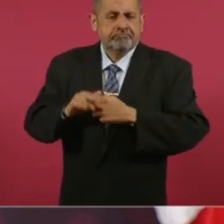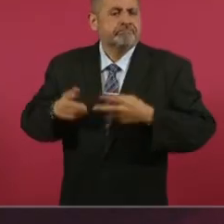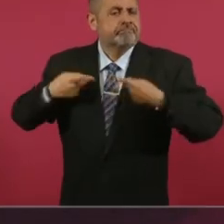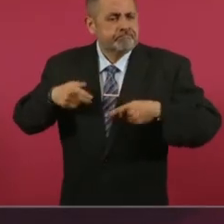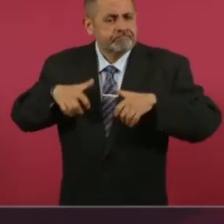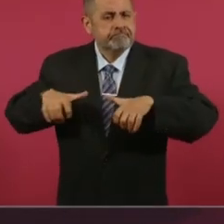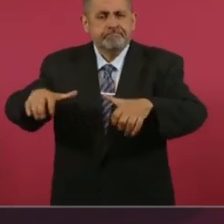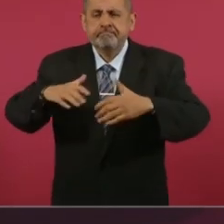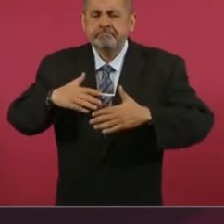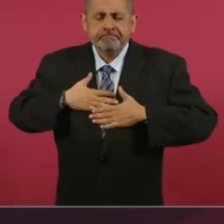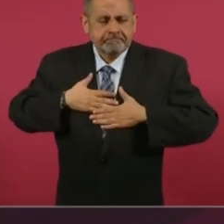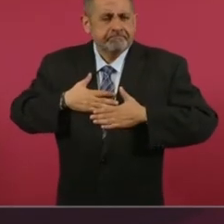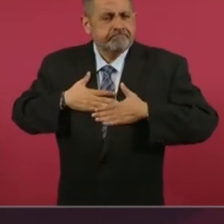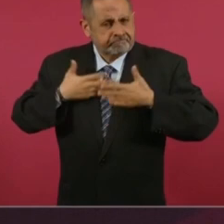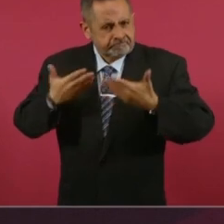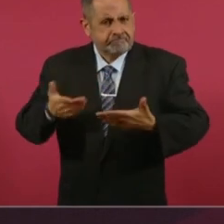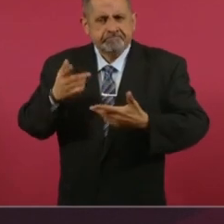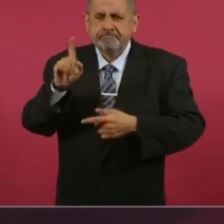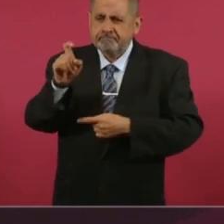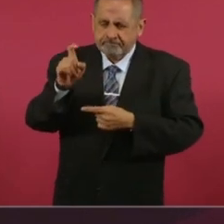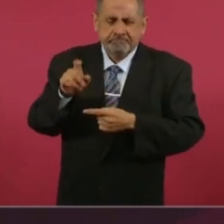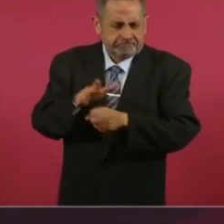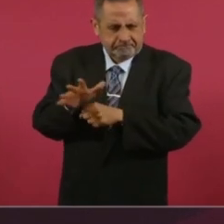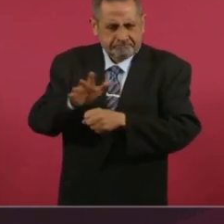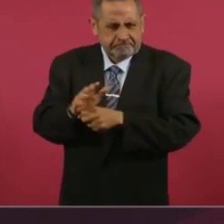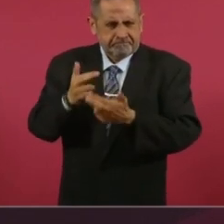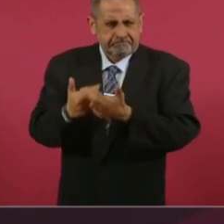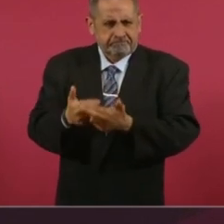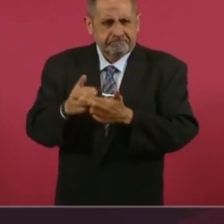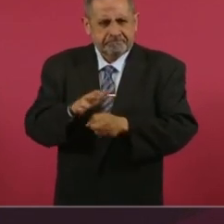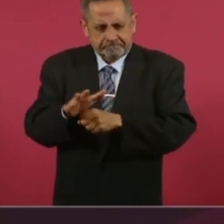confianza de que no va a faltar el agua.